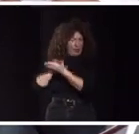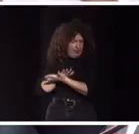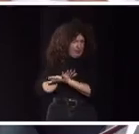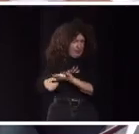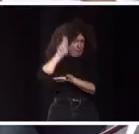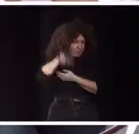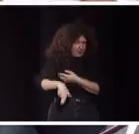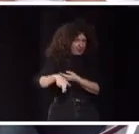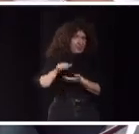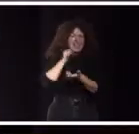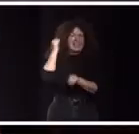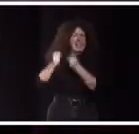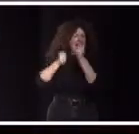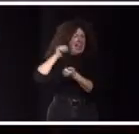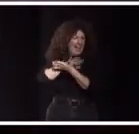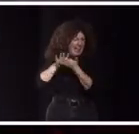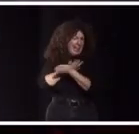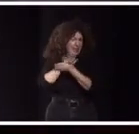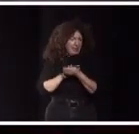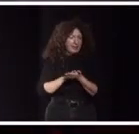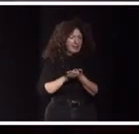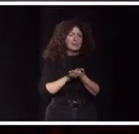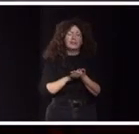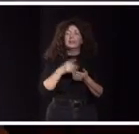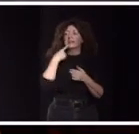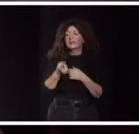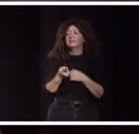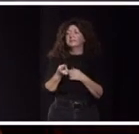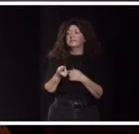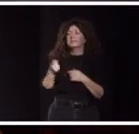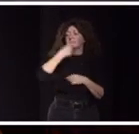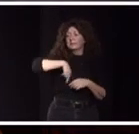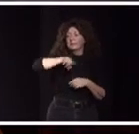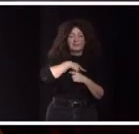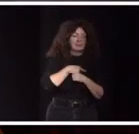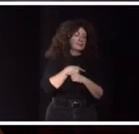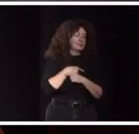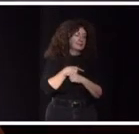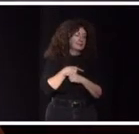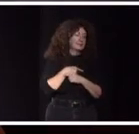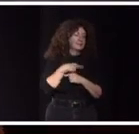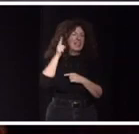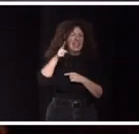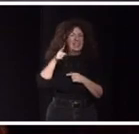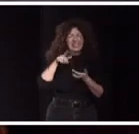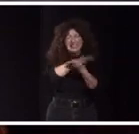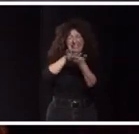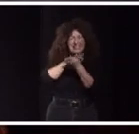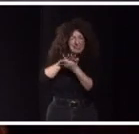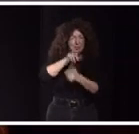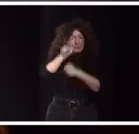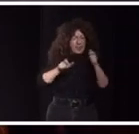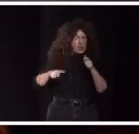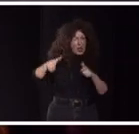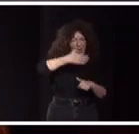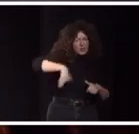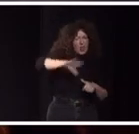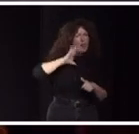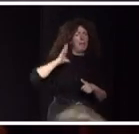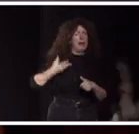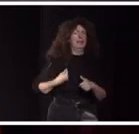compañeras, es limpieza étnica y lo que está haciendo el Estado de Israel es exterminar al pueblo de